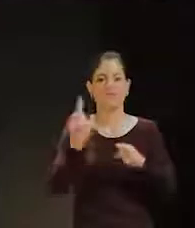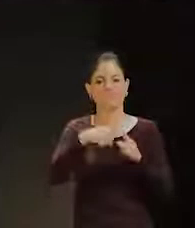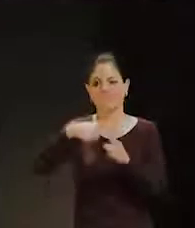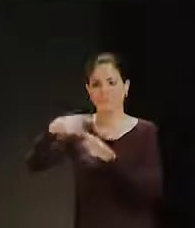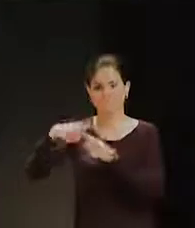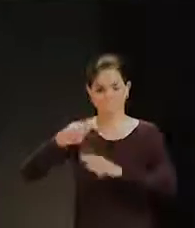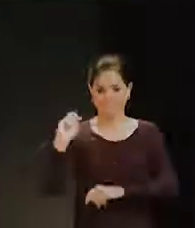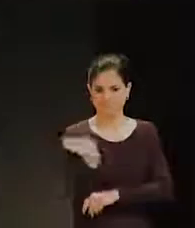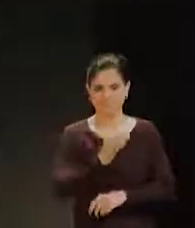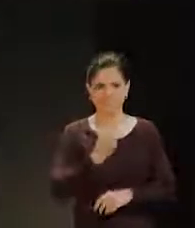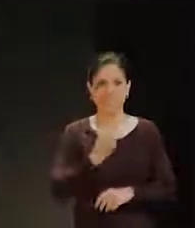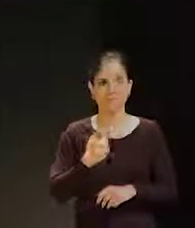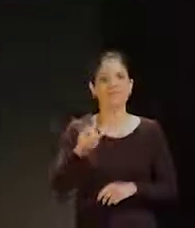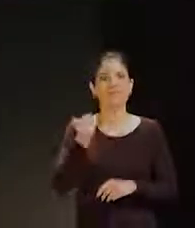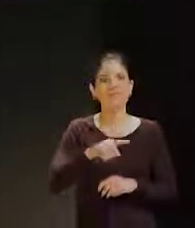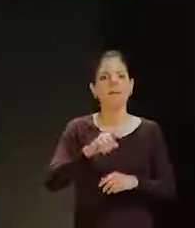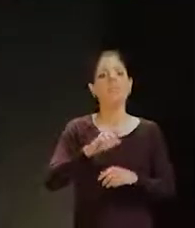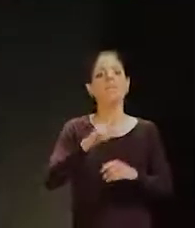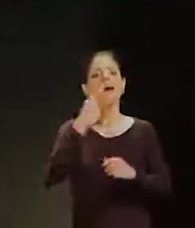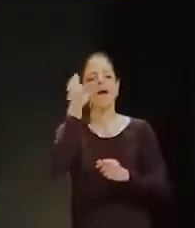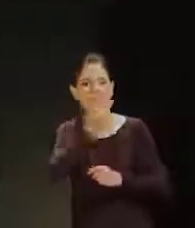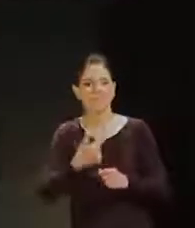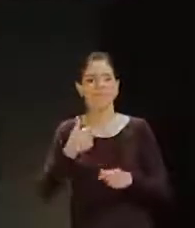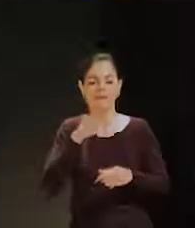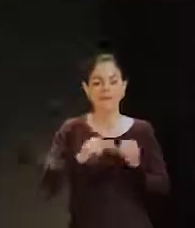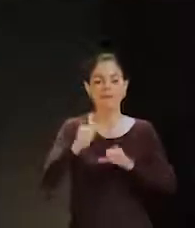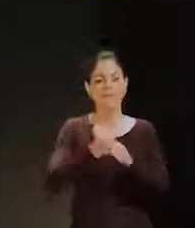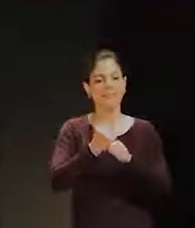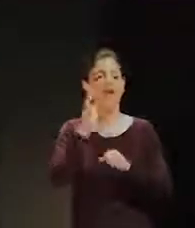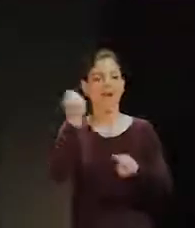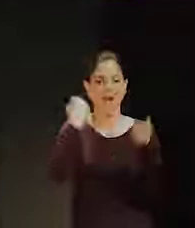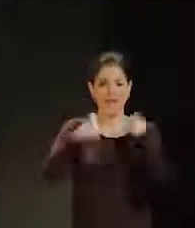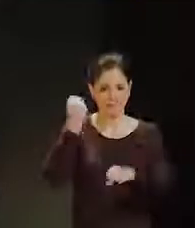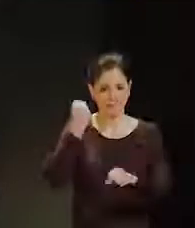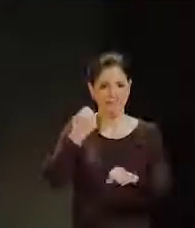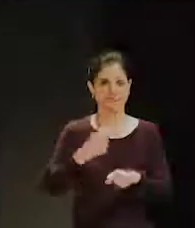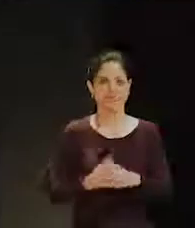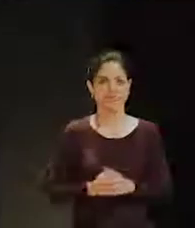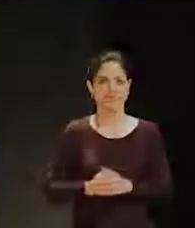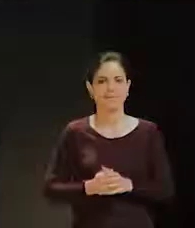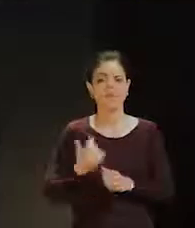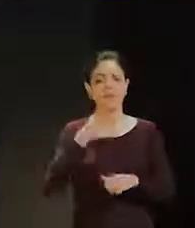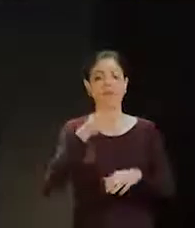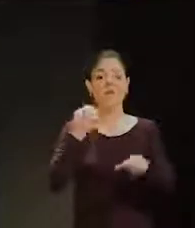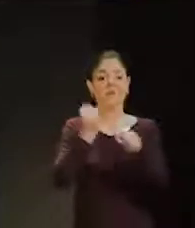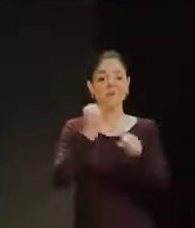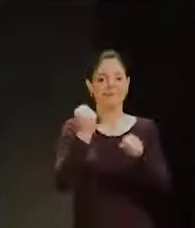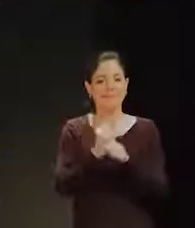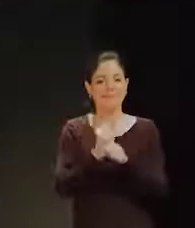ópera y coreografía, y voy a trabajar como actriz, y voy a trabajar